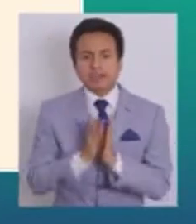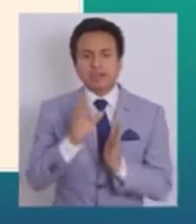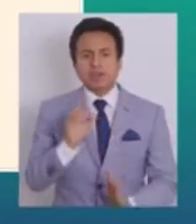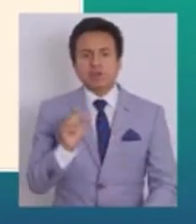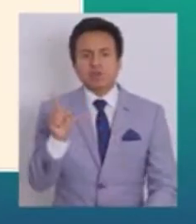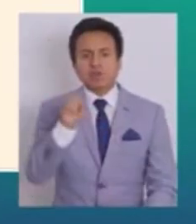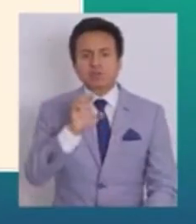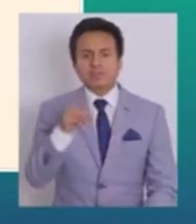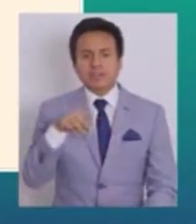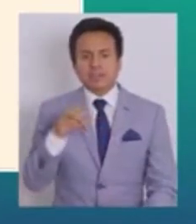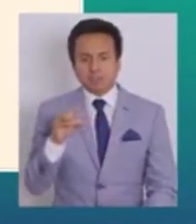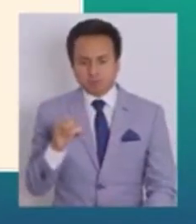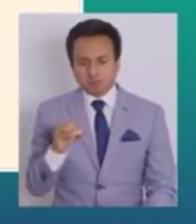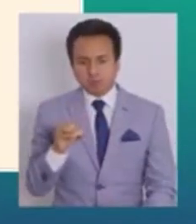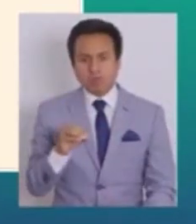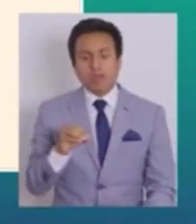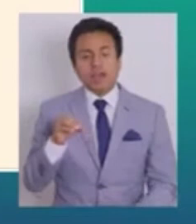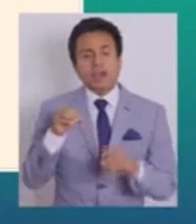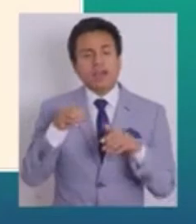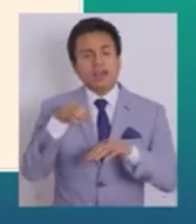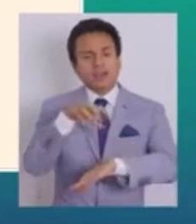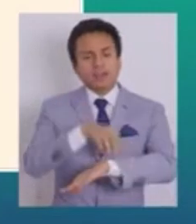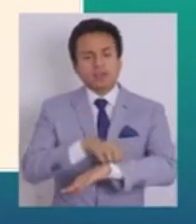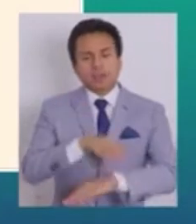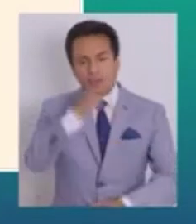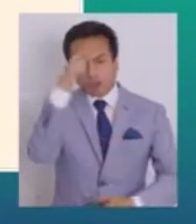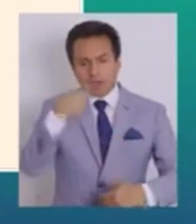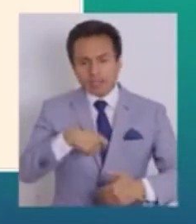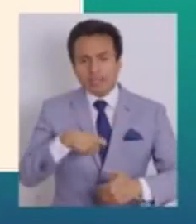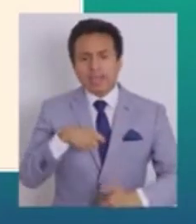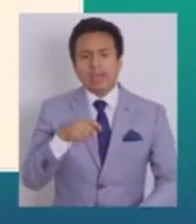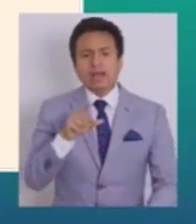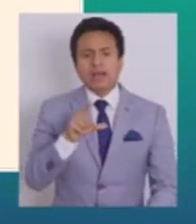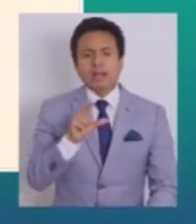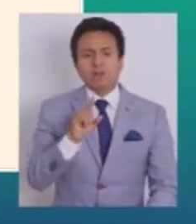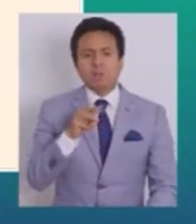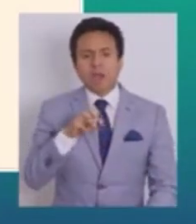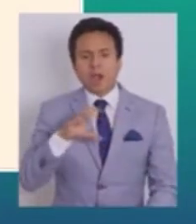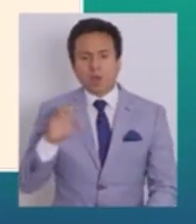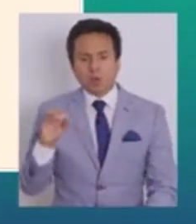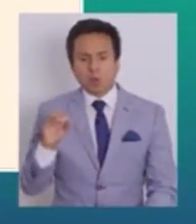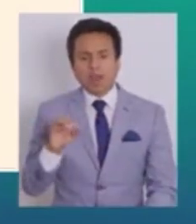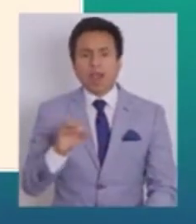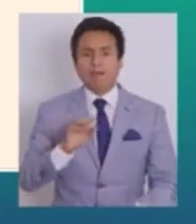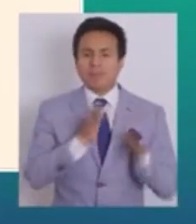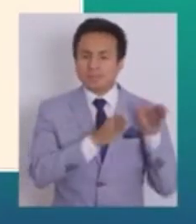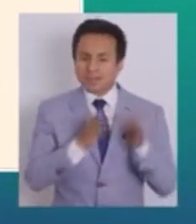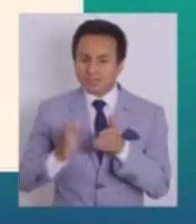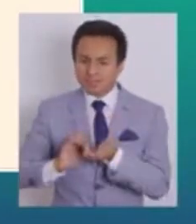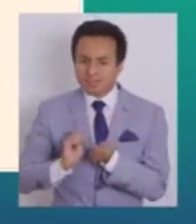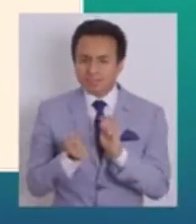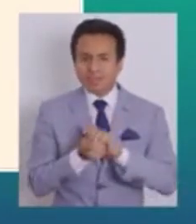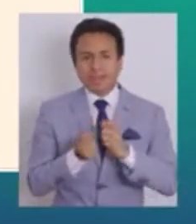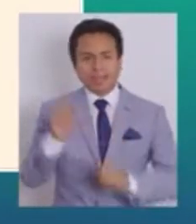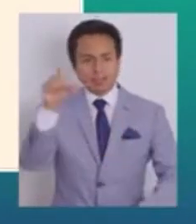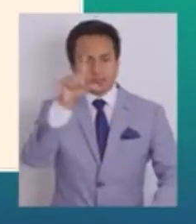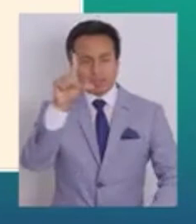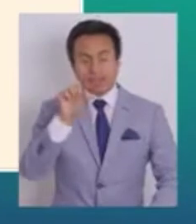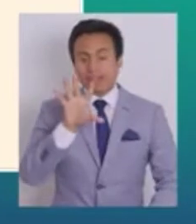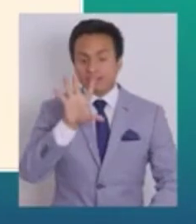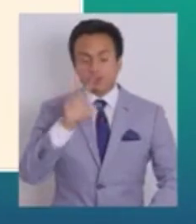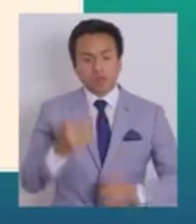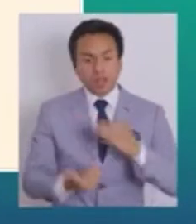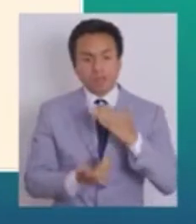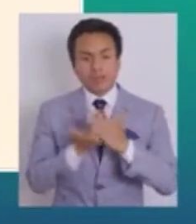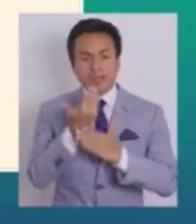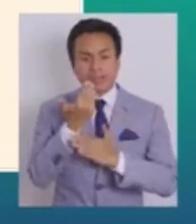Rosendo. En la región de la Araucanía, Lumaco. Avanzan a preparación a partir del día lunes a